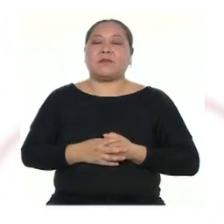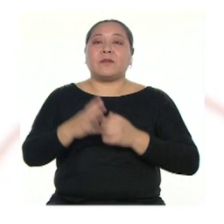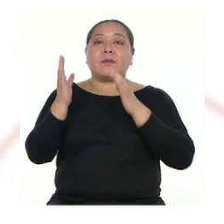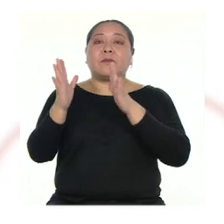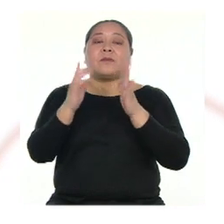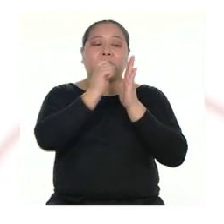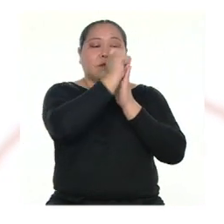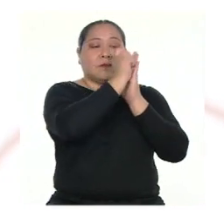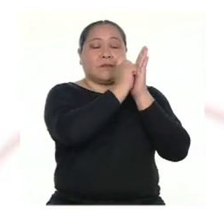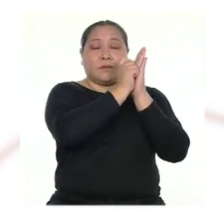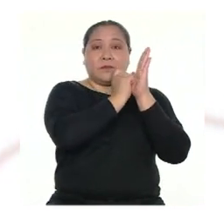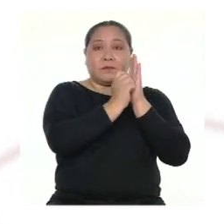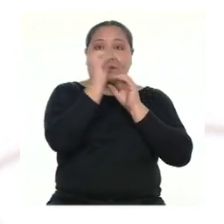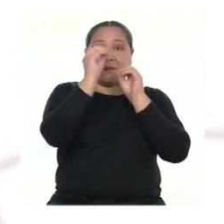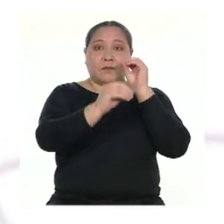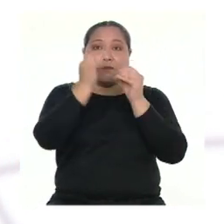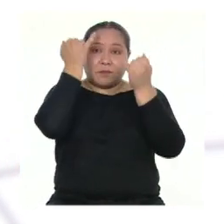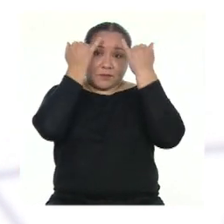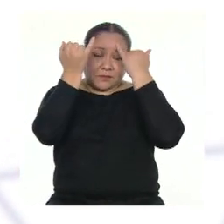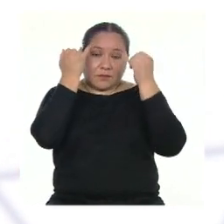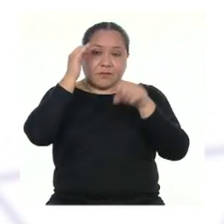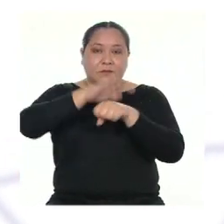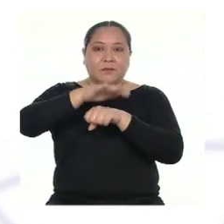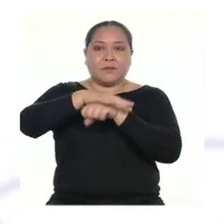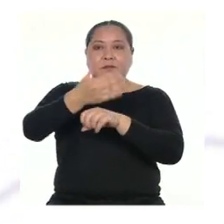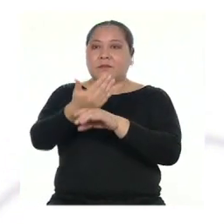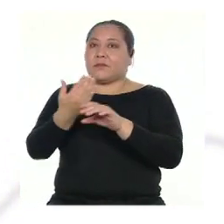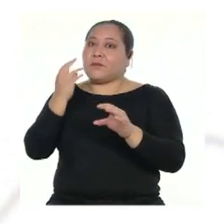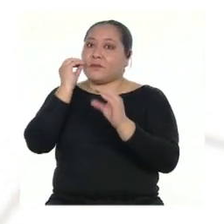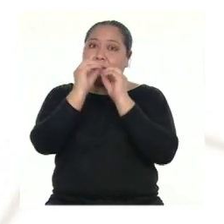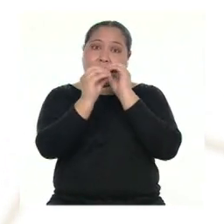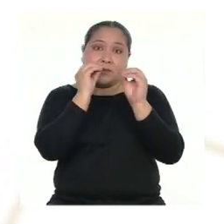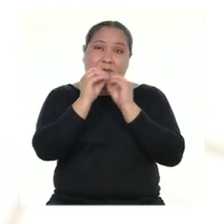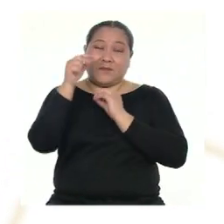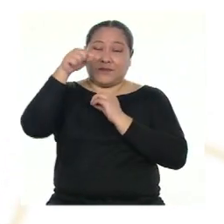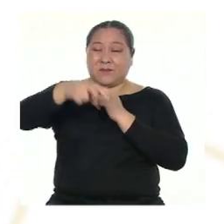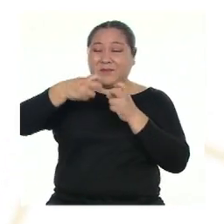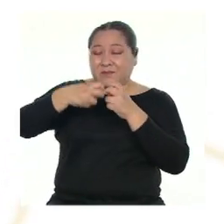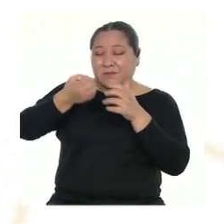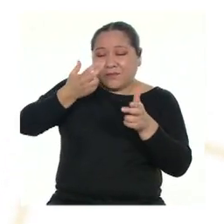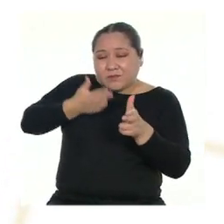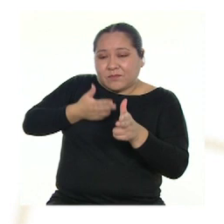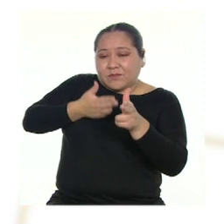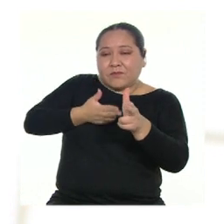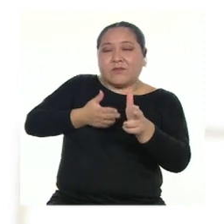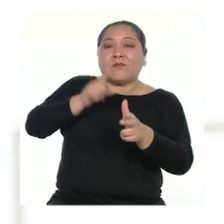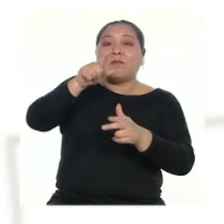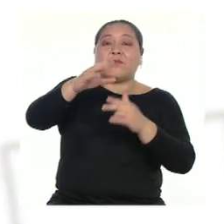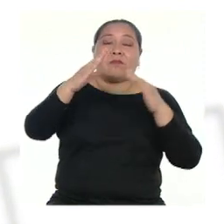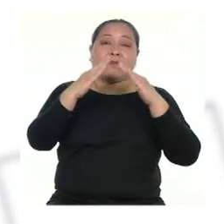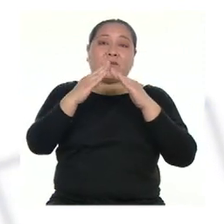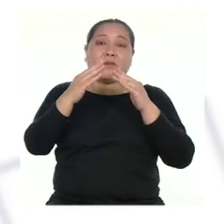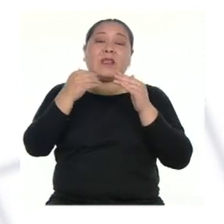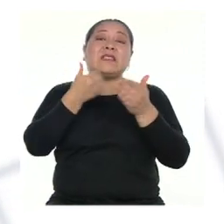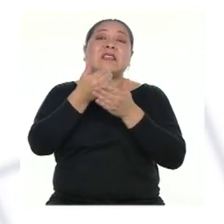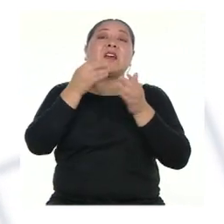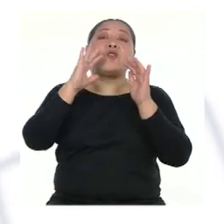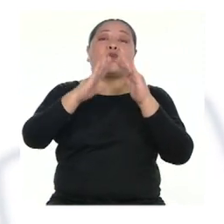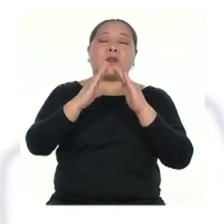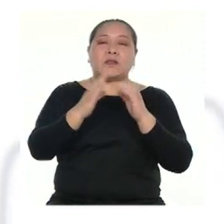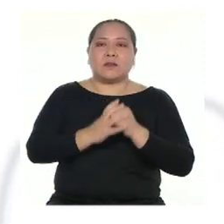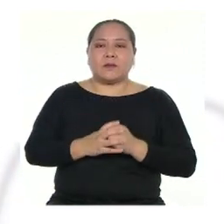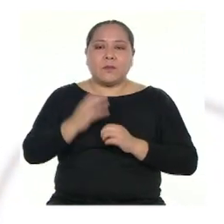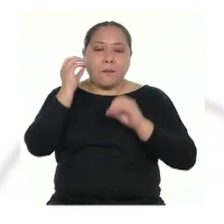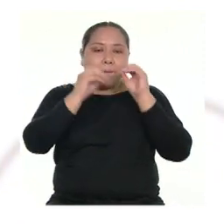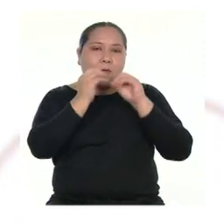Elabora un texto proponiendo alternativas de prevención o solución al problema del caos vehicular en tu localidad. Aborda las causas